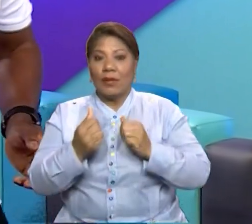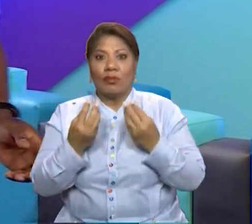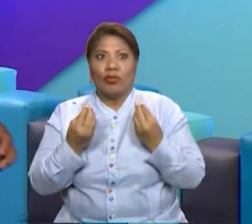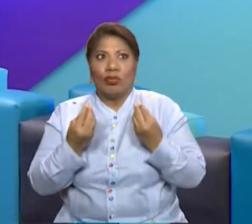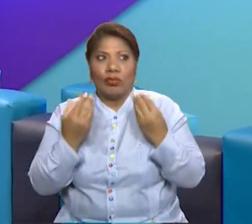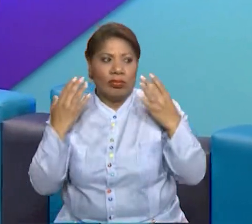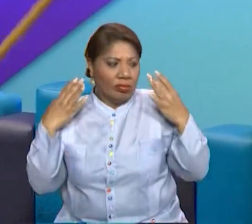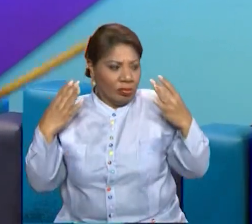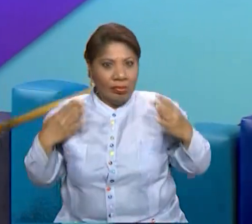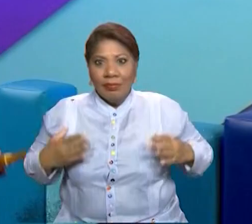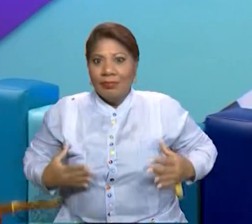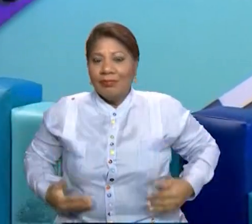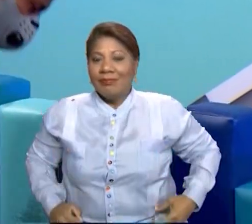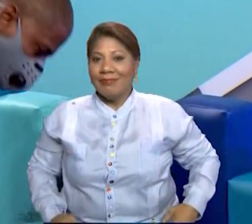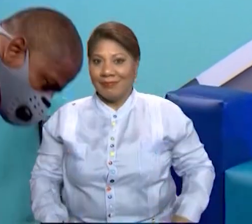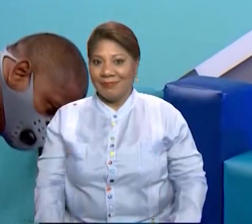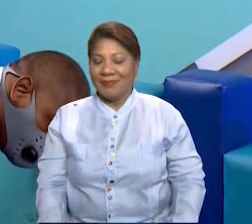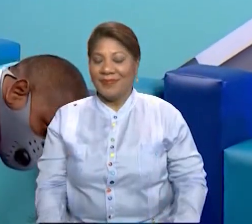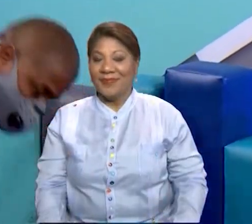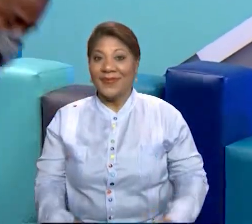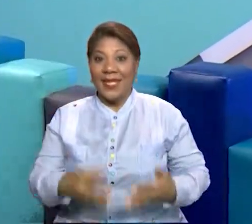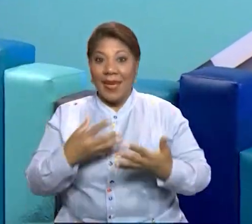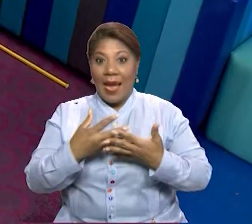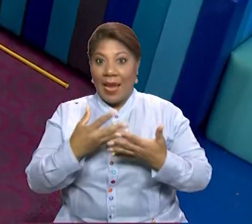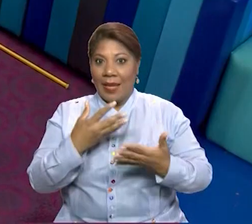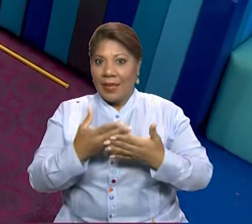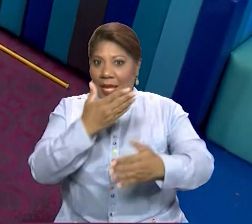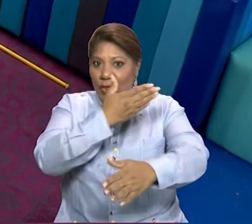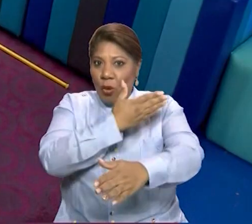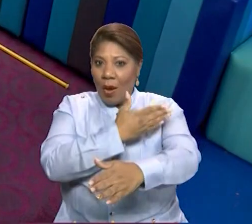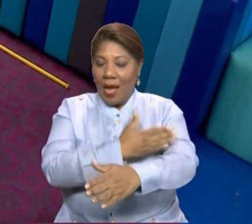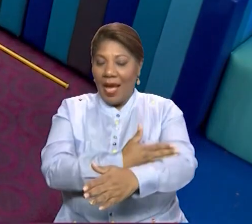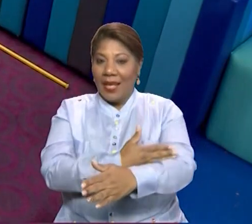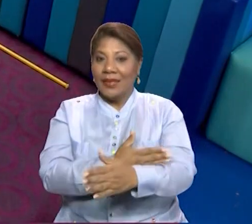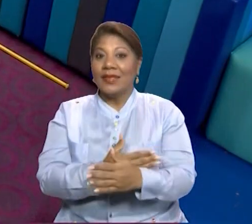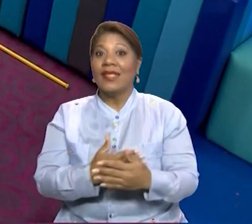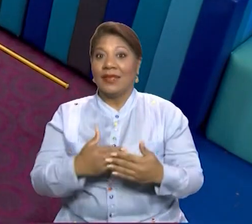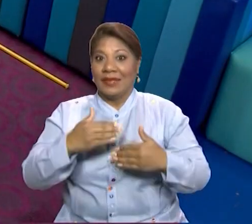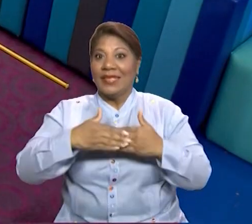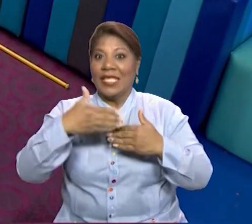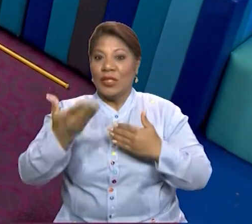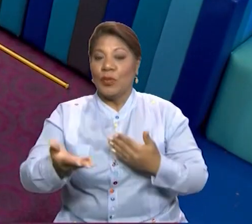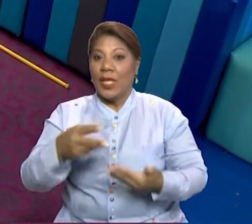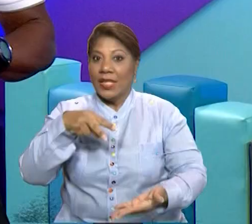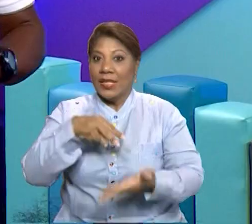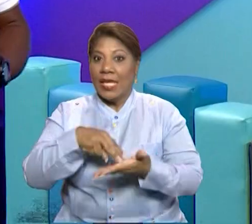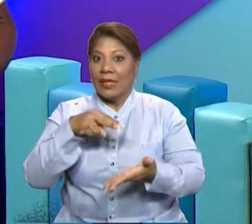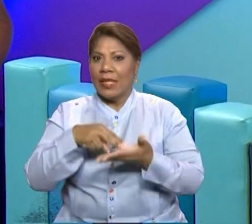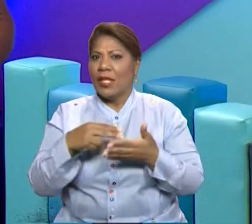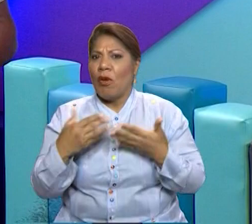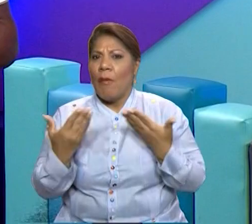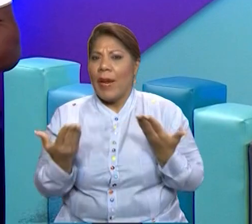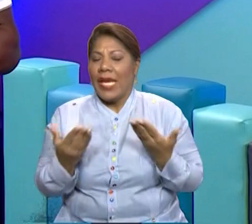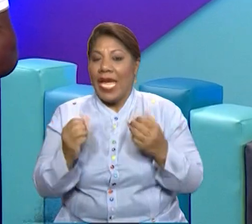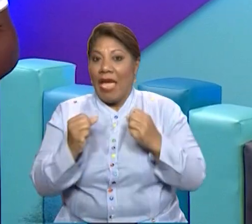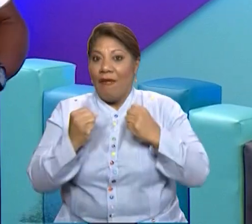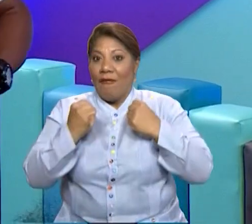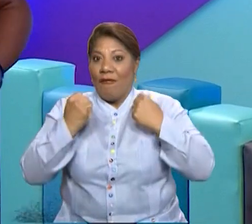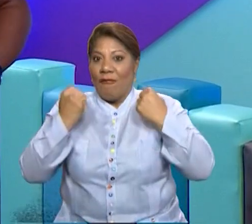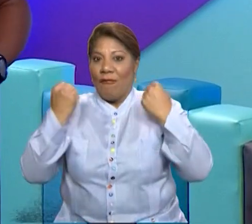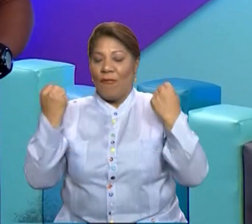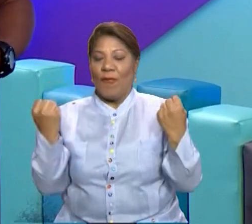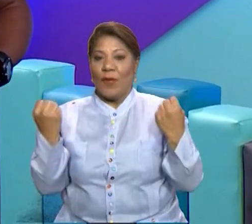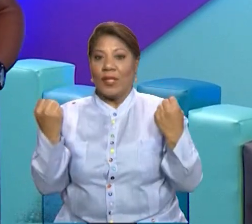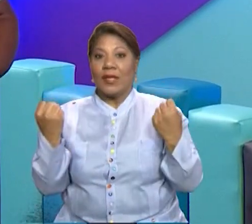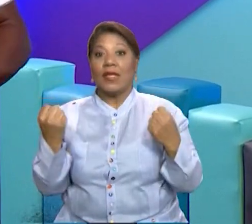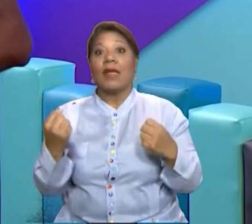cuerpo en el calentamiento y fortalecimiento. Siempre que terminamos de hacer una actividad física, tenemos